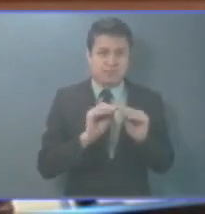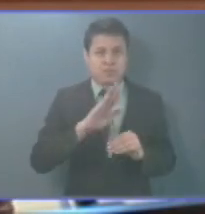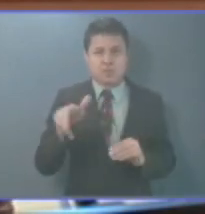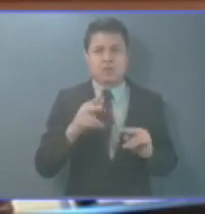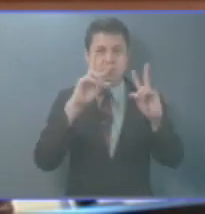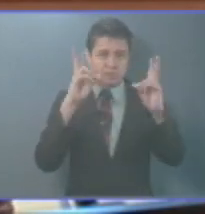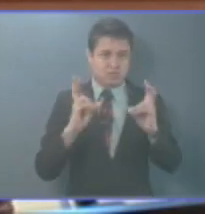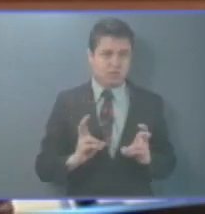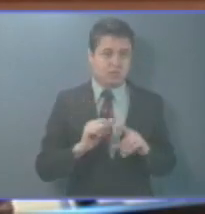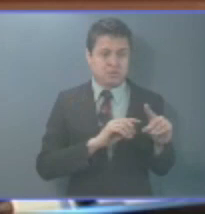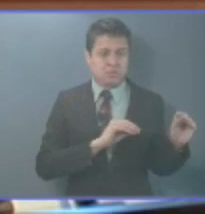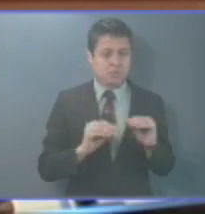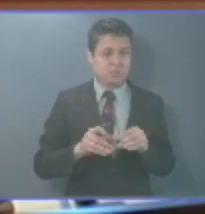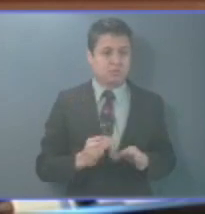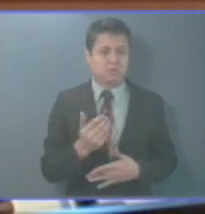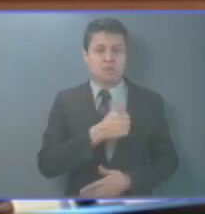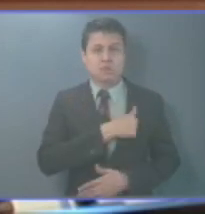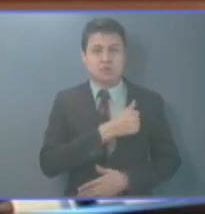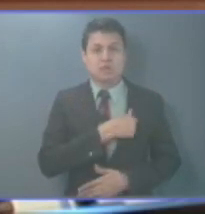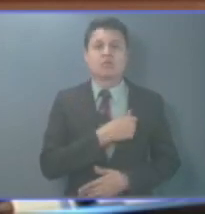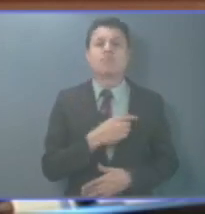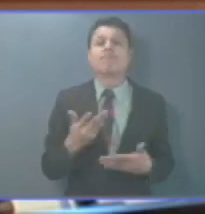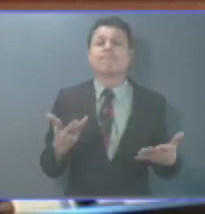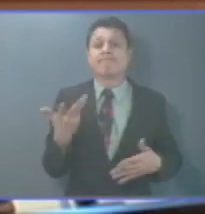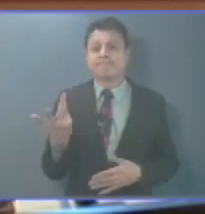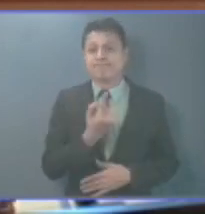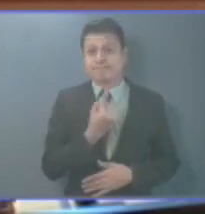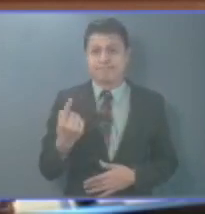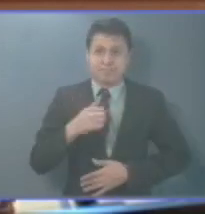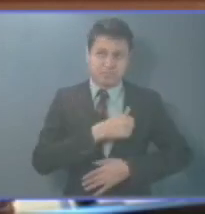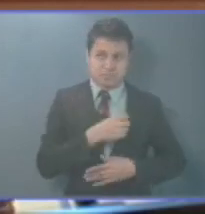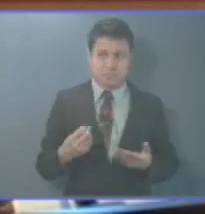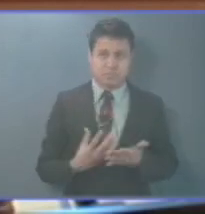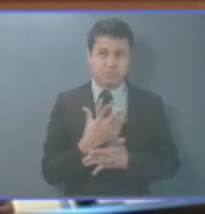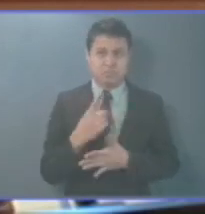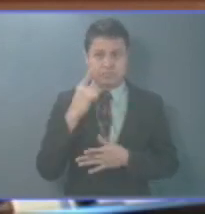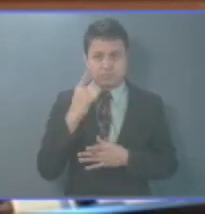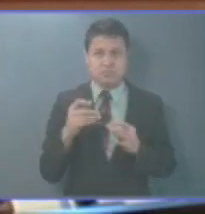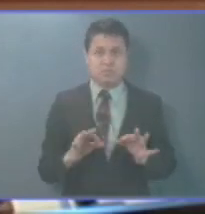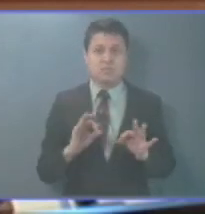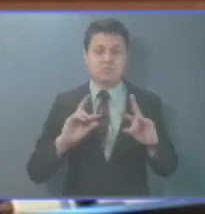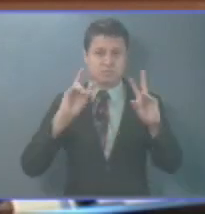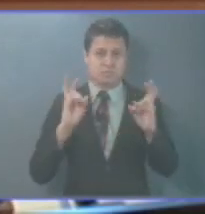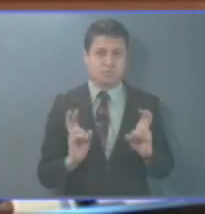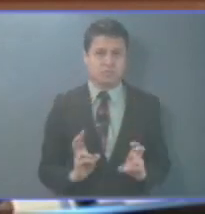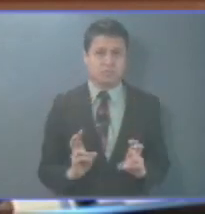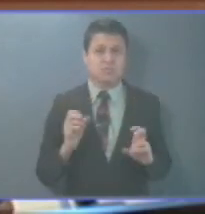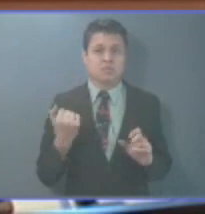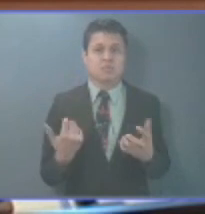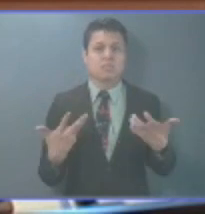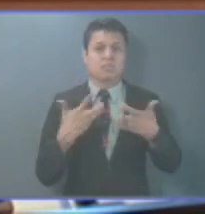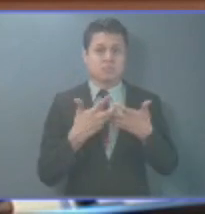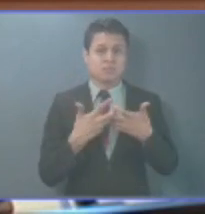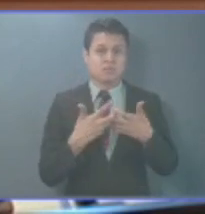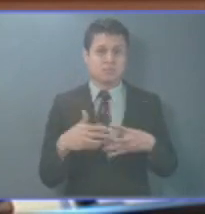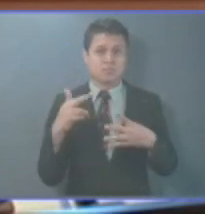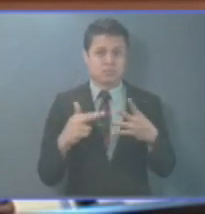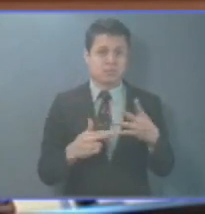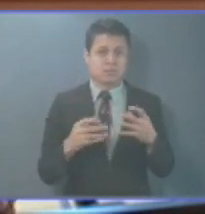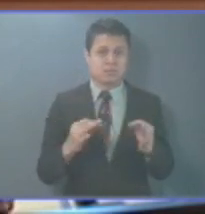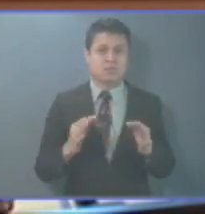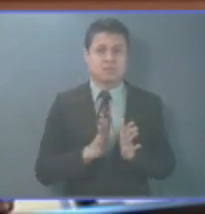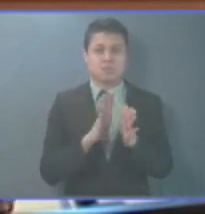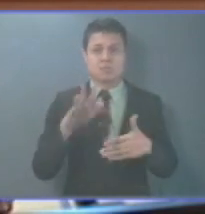de accesibilidad vigente a fin de que toda obra nueva, ampliación o remodelación esté acorde al diseño